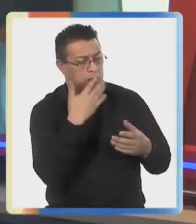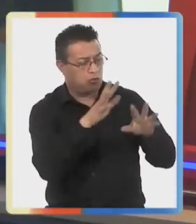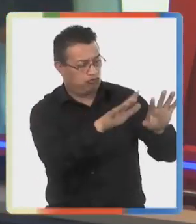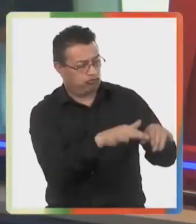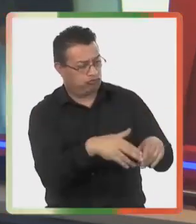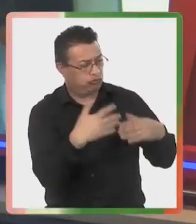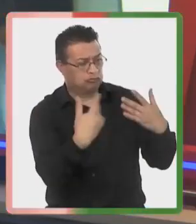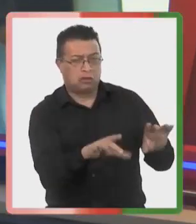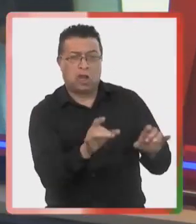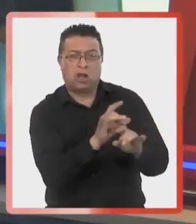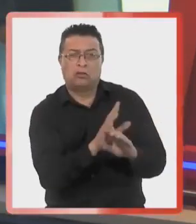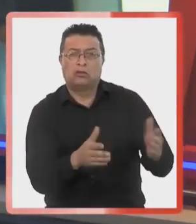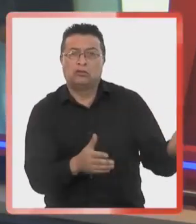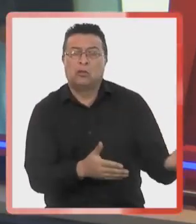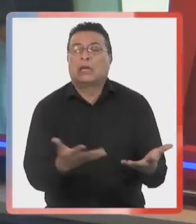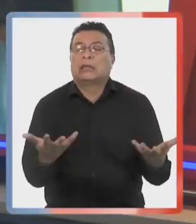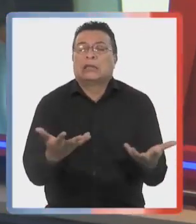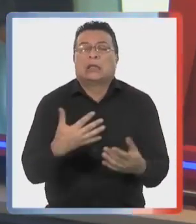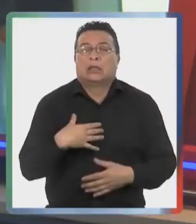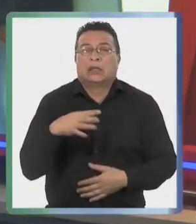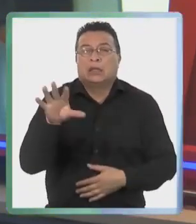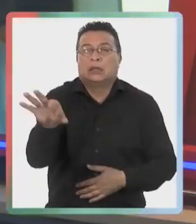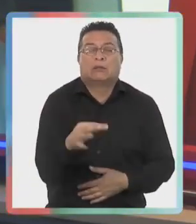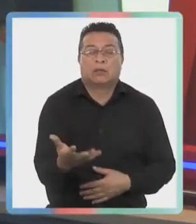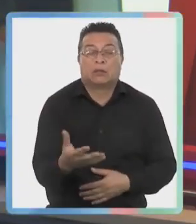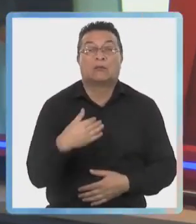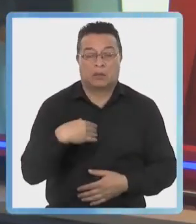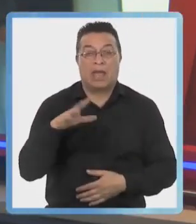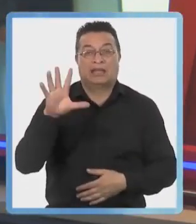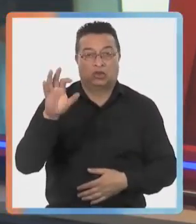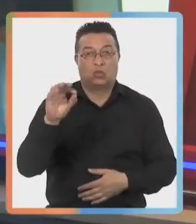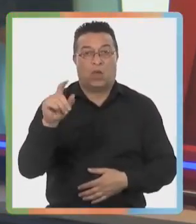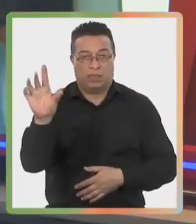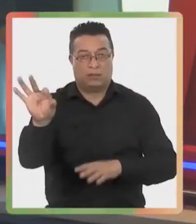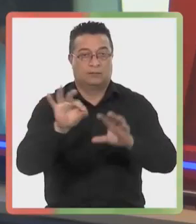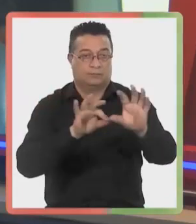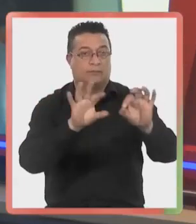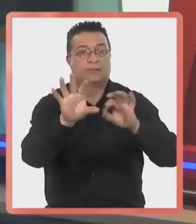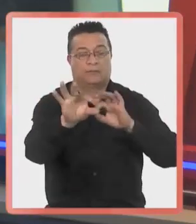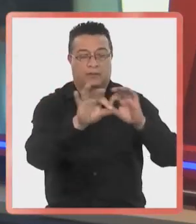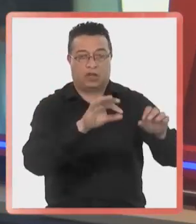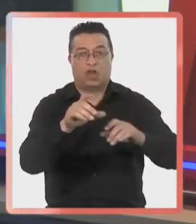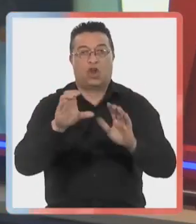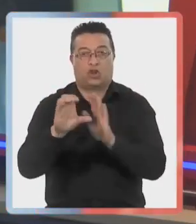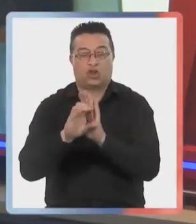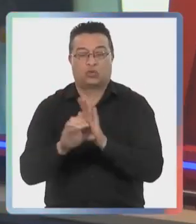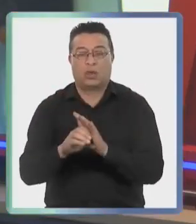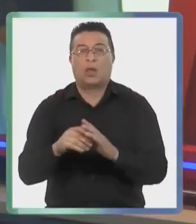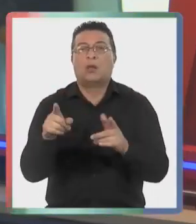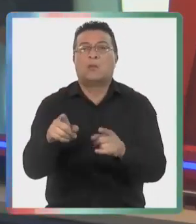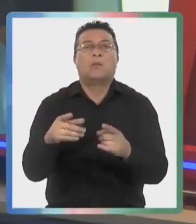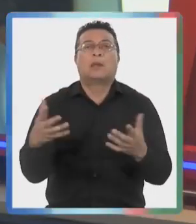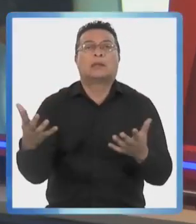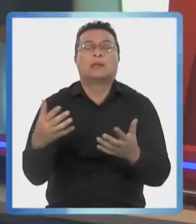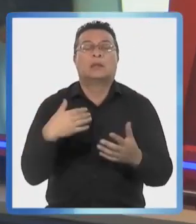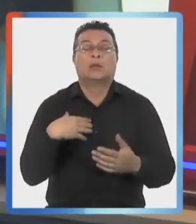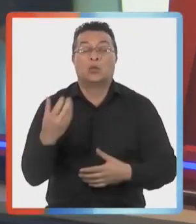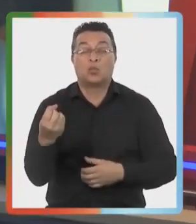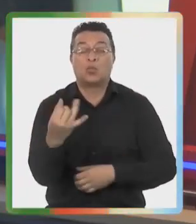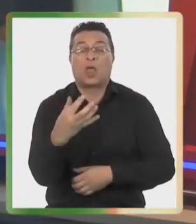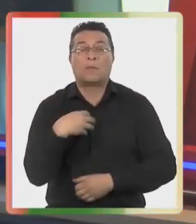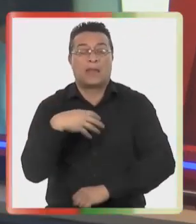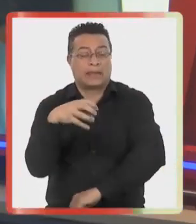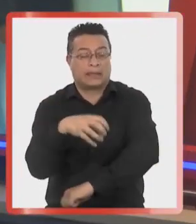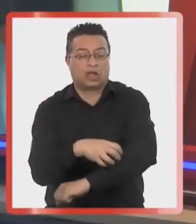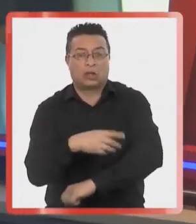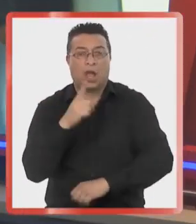está redactando un proceso constitucional. Bueno, vamos a elegir a 50 consejeros o consejeras constitucionales. Y la gente se preguntará, ¿y cuántos en mi